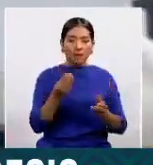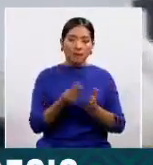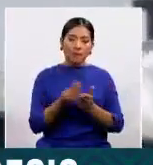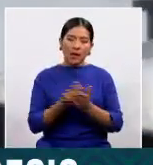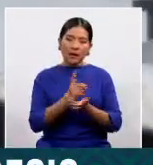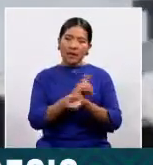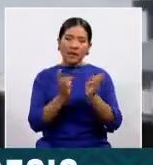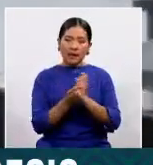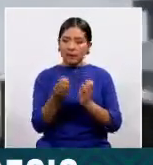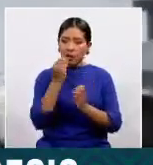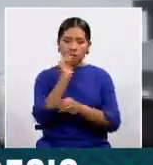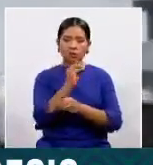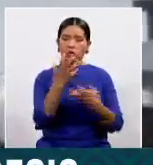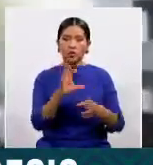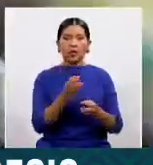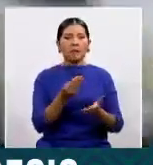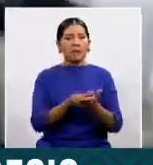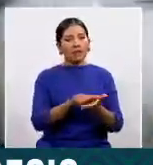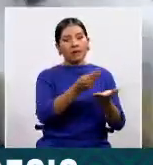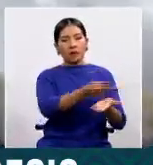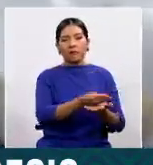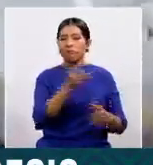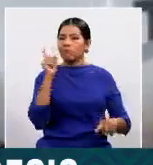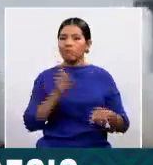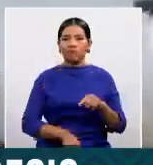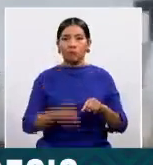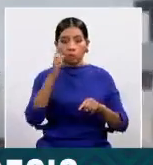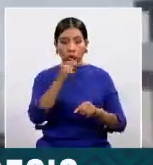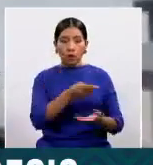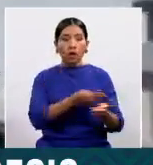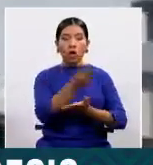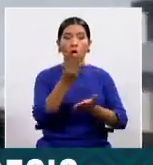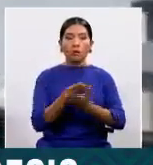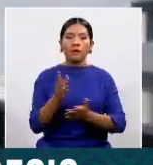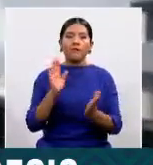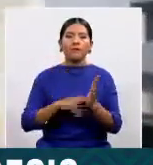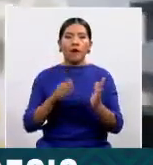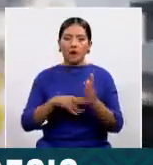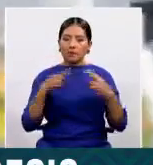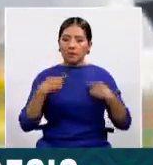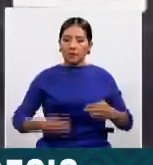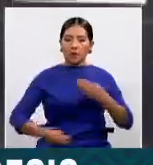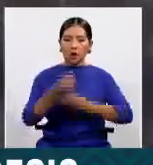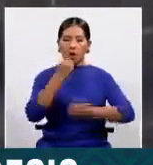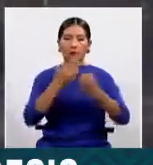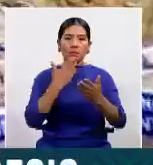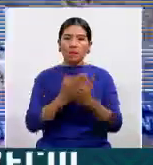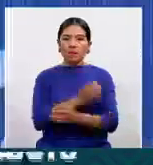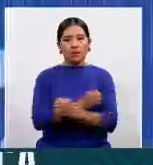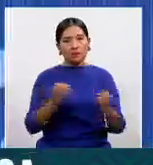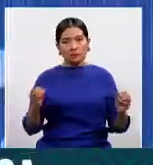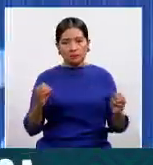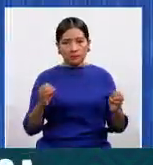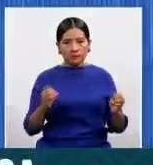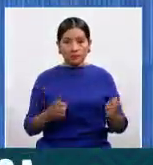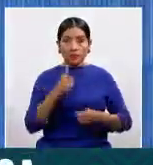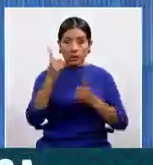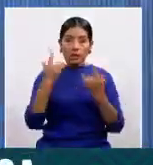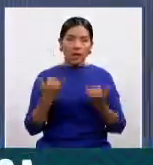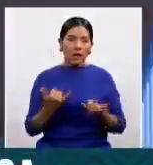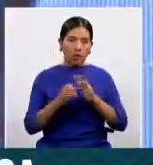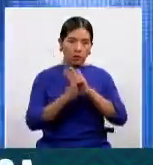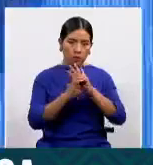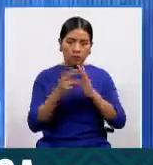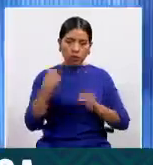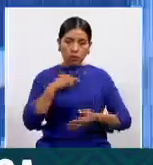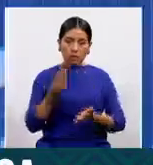billetera móvil, pues perdería totalmente el sentido de coadyuvar a la nutrición de las y los bolivianos desde su gestación. Si se da esto del consumo o de la